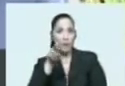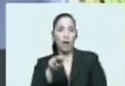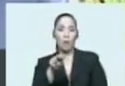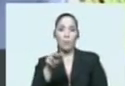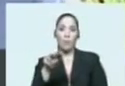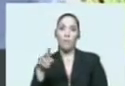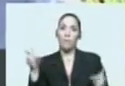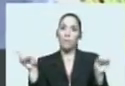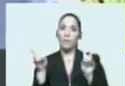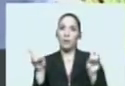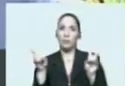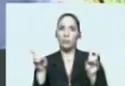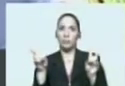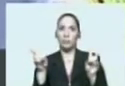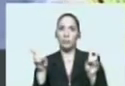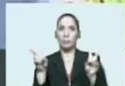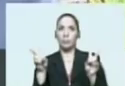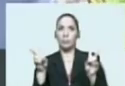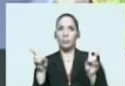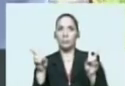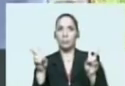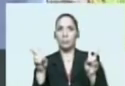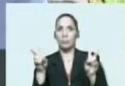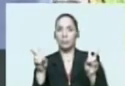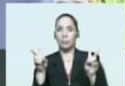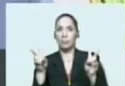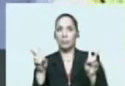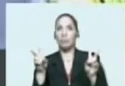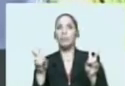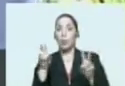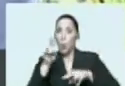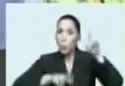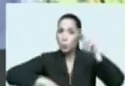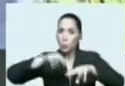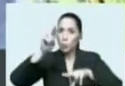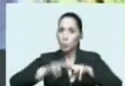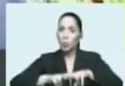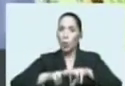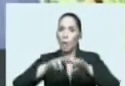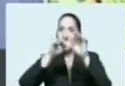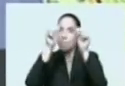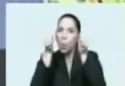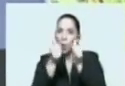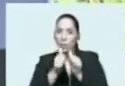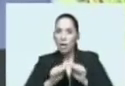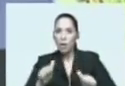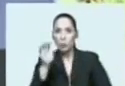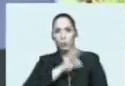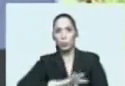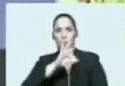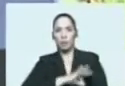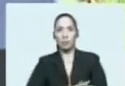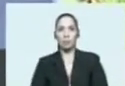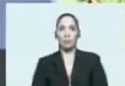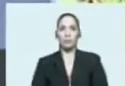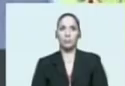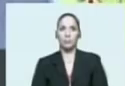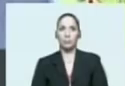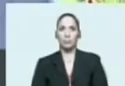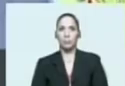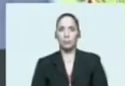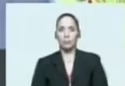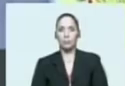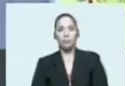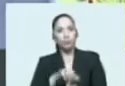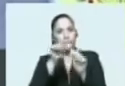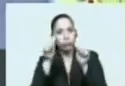victoria es la dificultad intrínseca en la construcción de un modelo socialista un modelo socialista